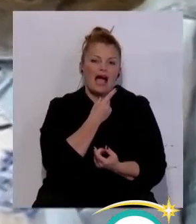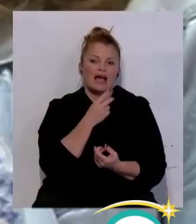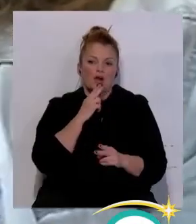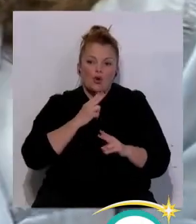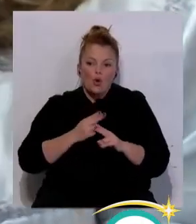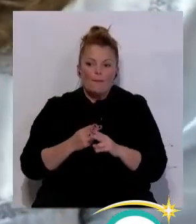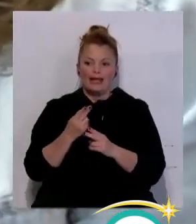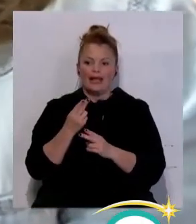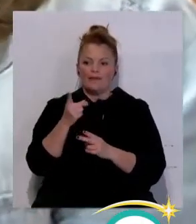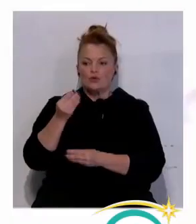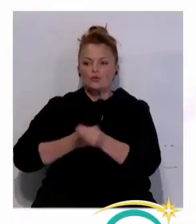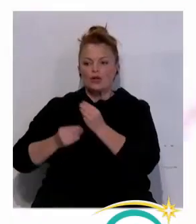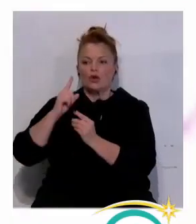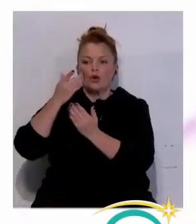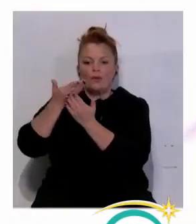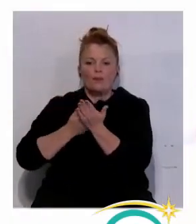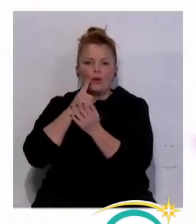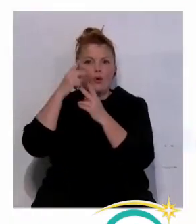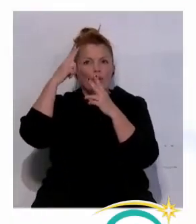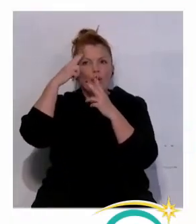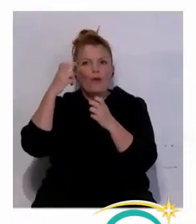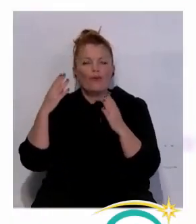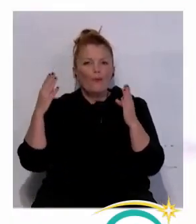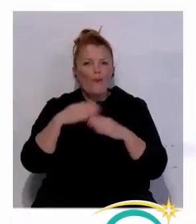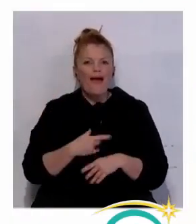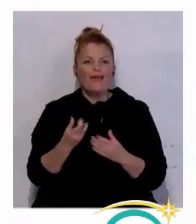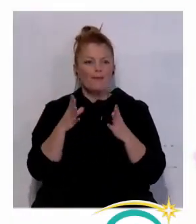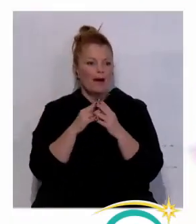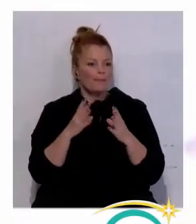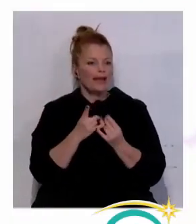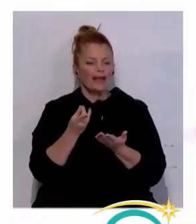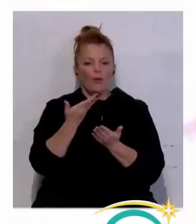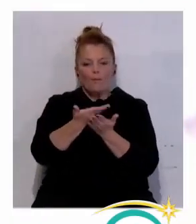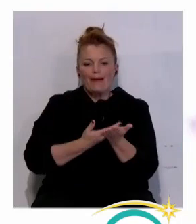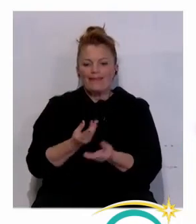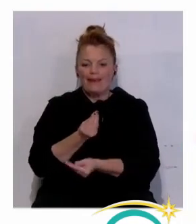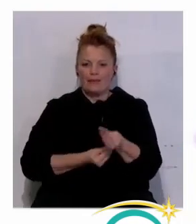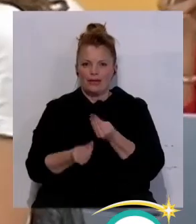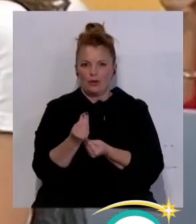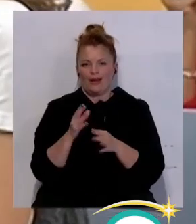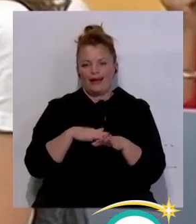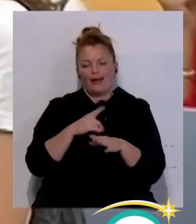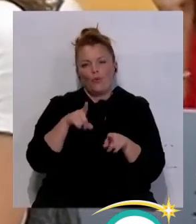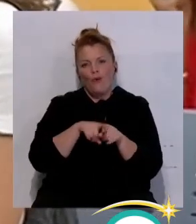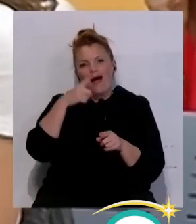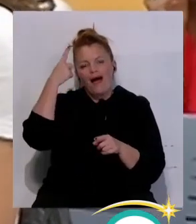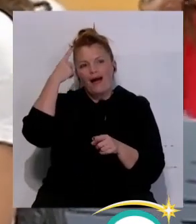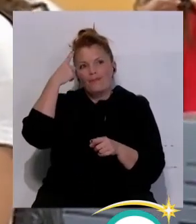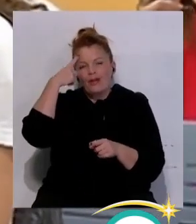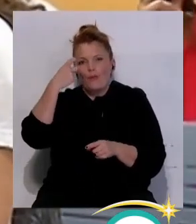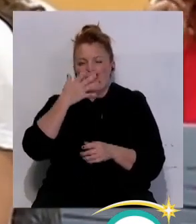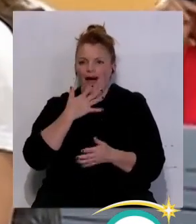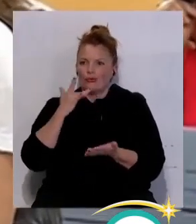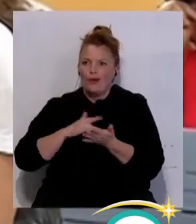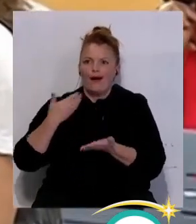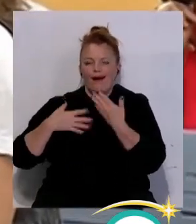nombre de su hijo en algún papel, porque es que no tienen recuerdo y no tienen un papel, un parte de nacimiento que les haga recordar, o que les haga recordar,